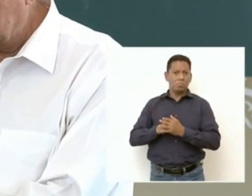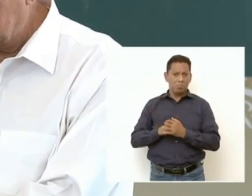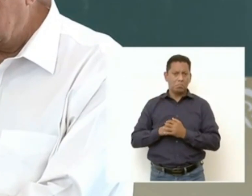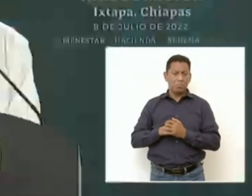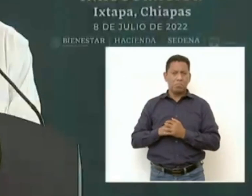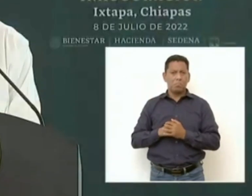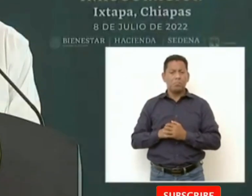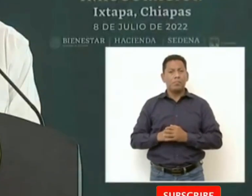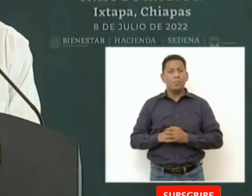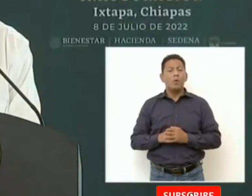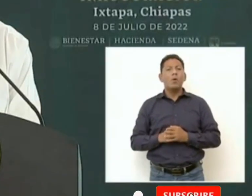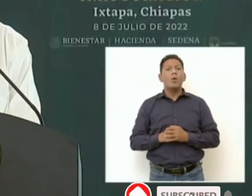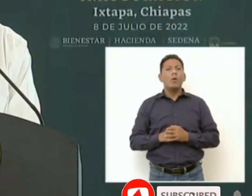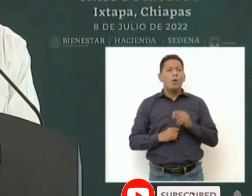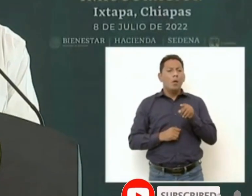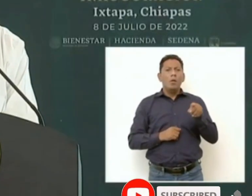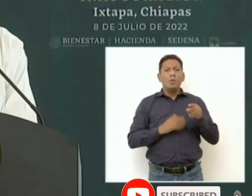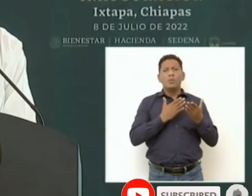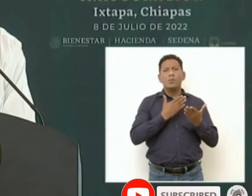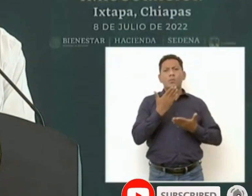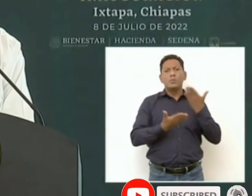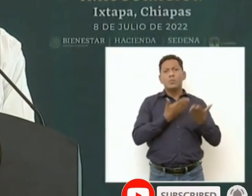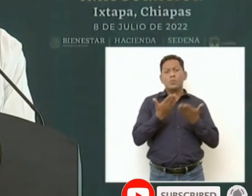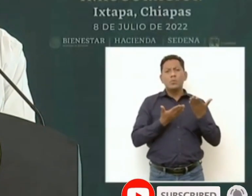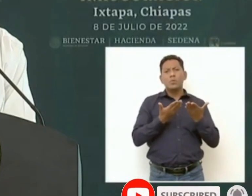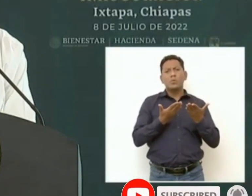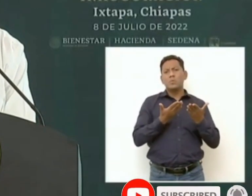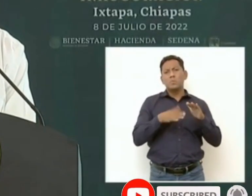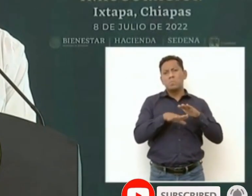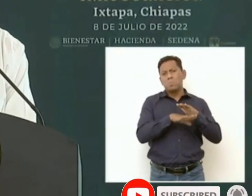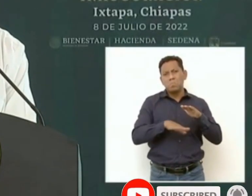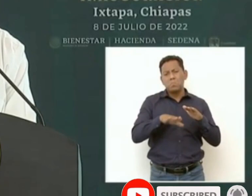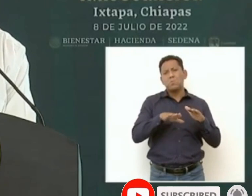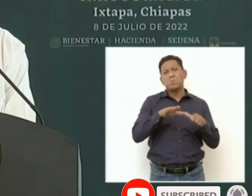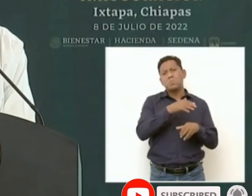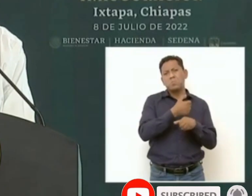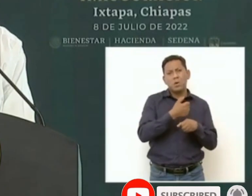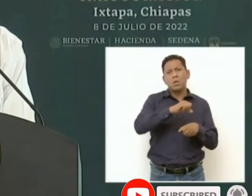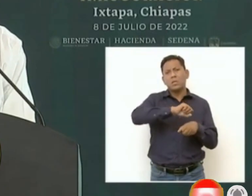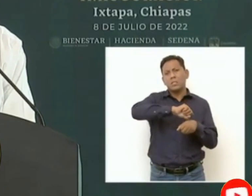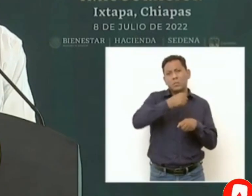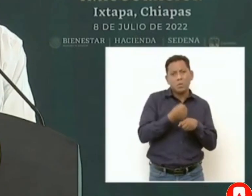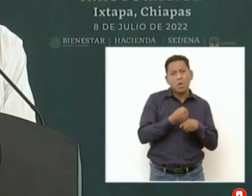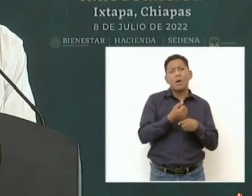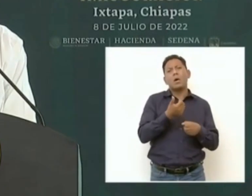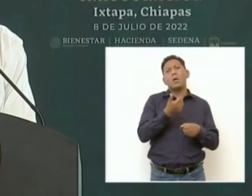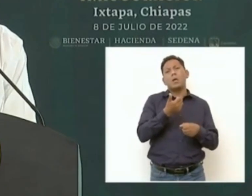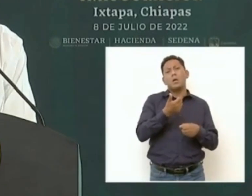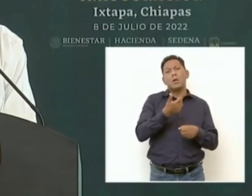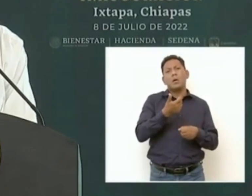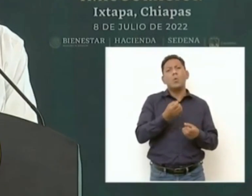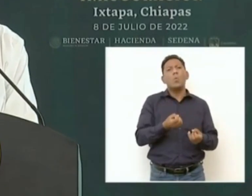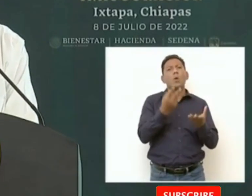Los que están estudiando en nivel básico, preescolar, primaria, secundaria, son